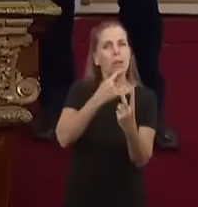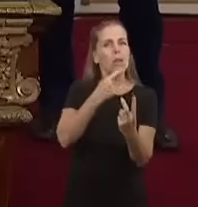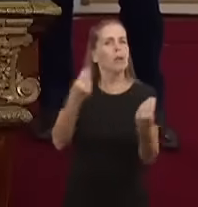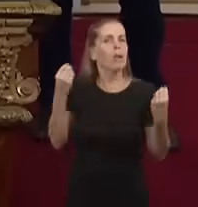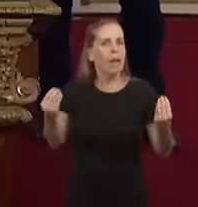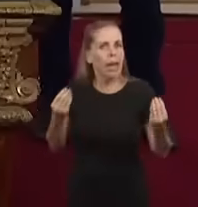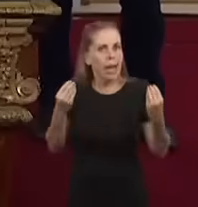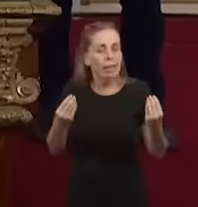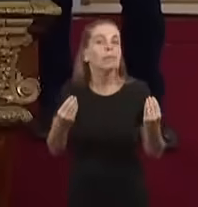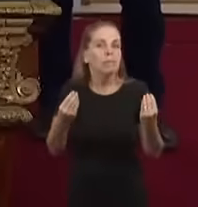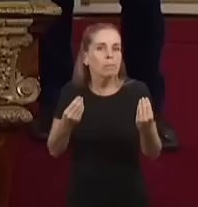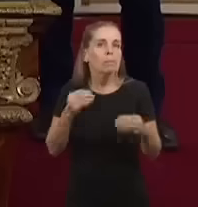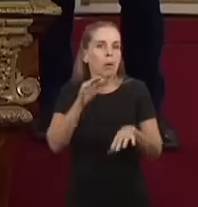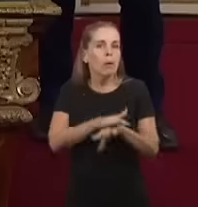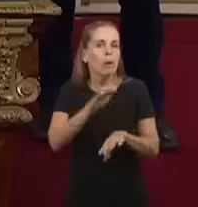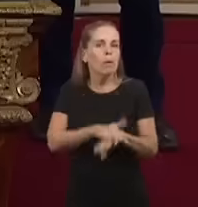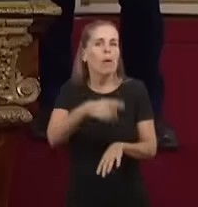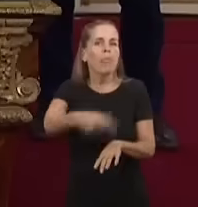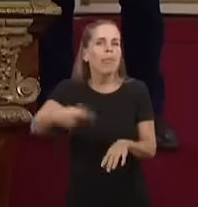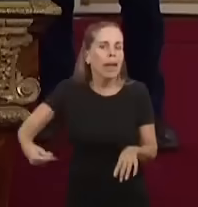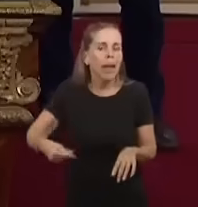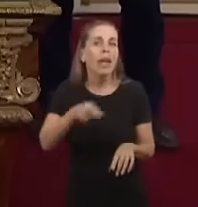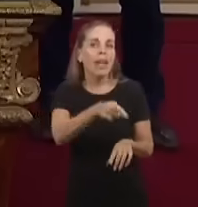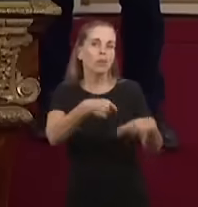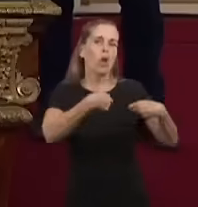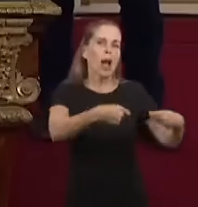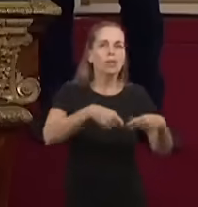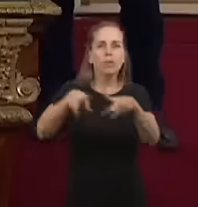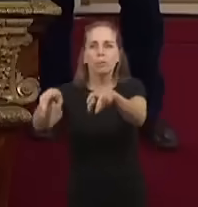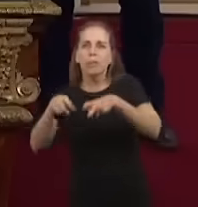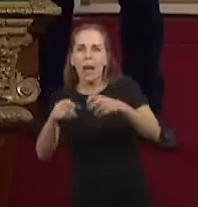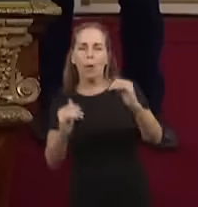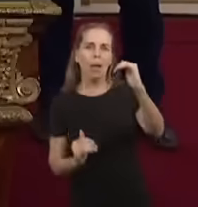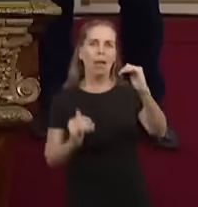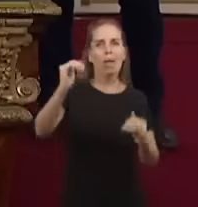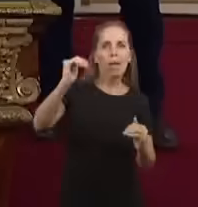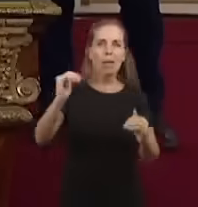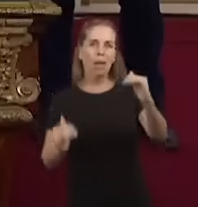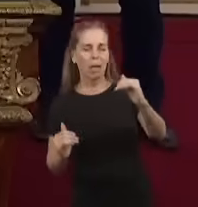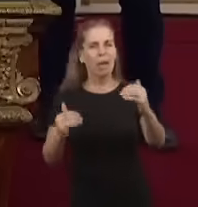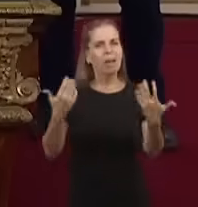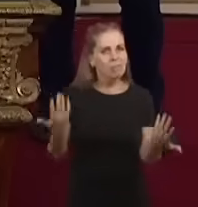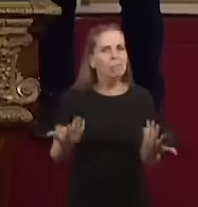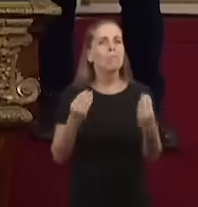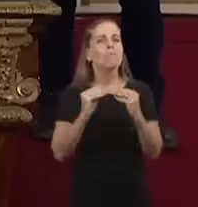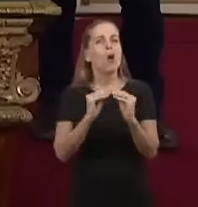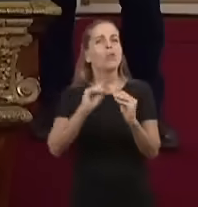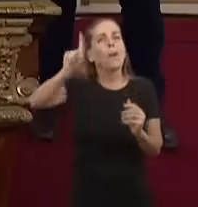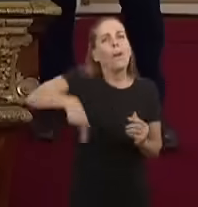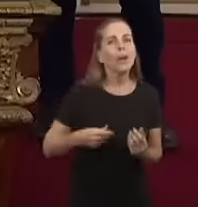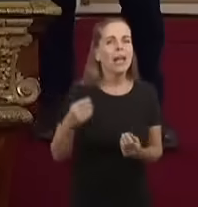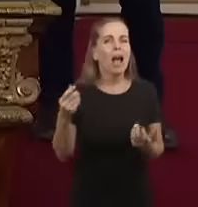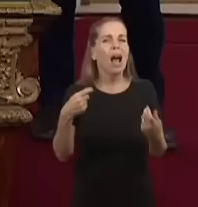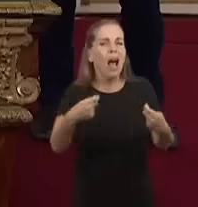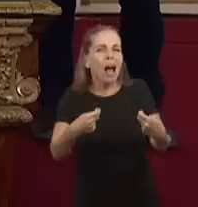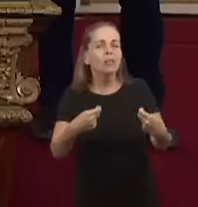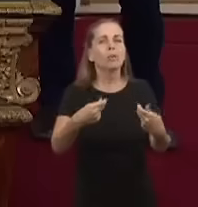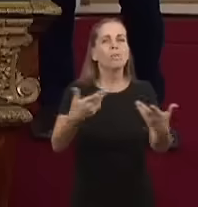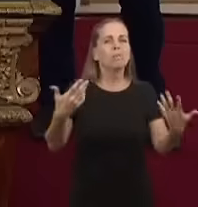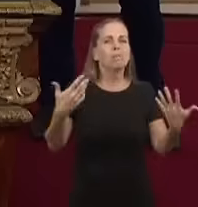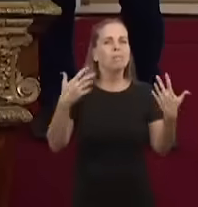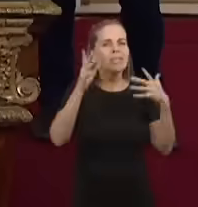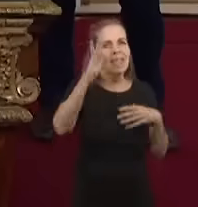de todos los males en la Argentina era el déficit fiscal ya que producto de la obsesión de los políticos argentinos por gastar lo que no tenemos y